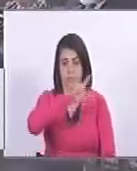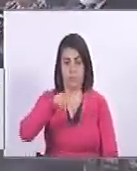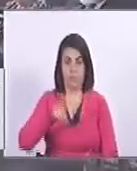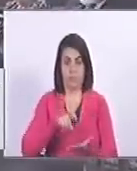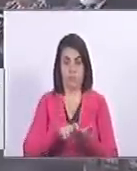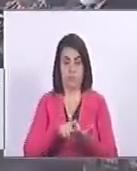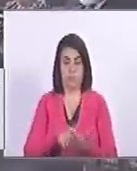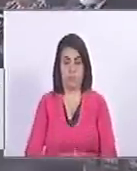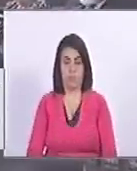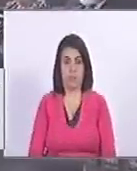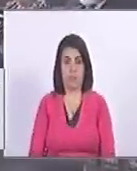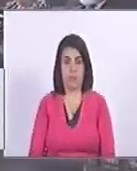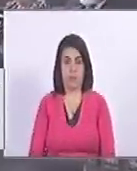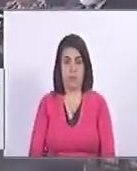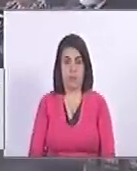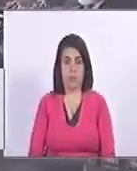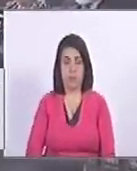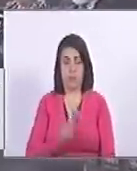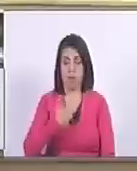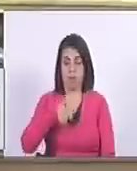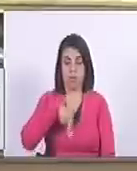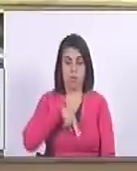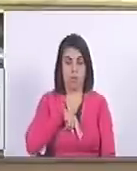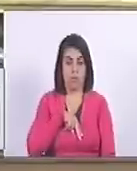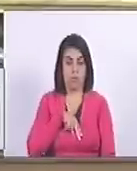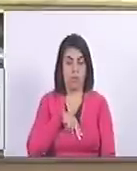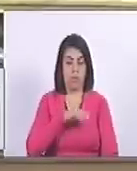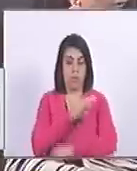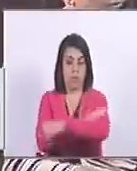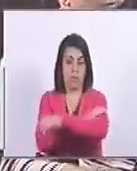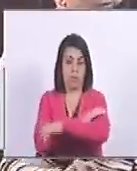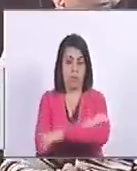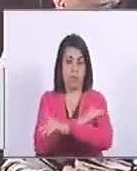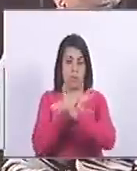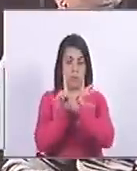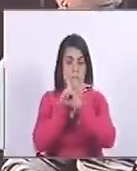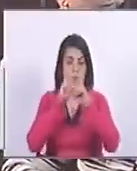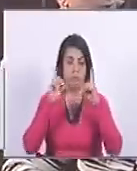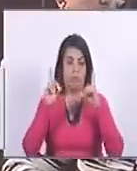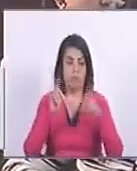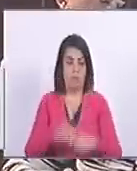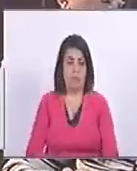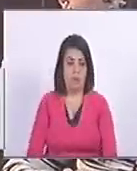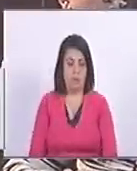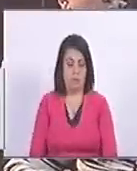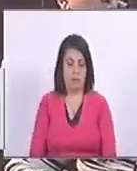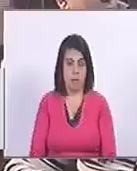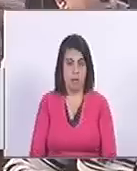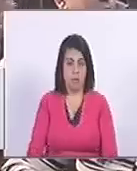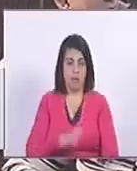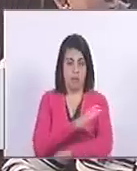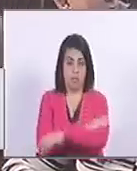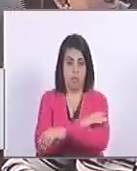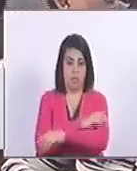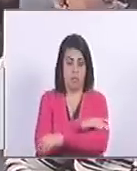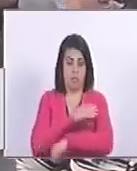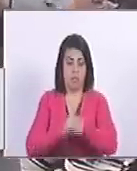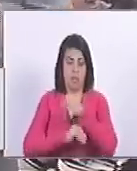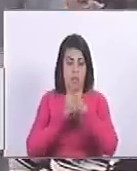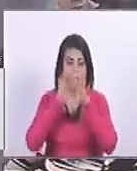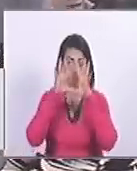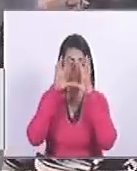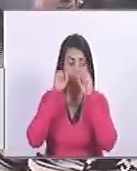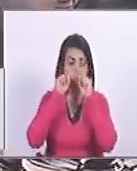plenaria, para nosotros como oposición democrática, como oposición que